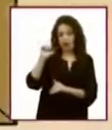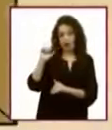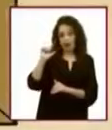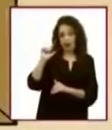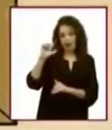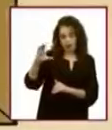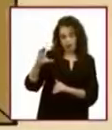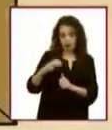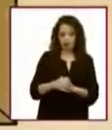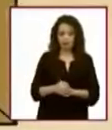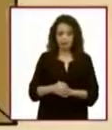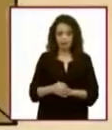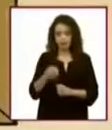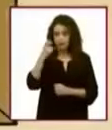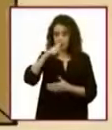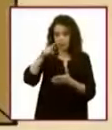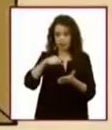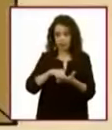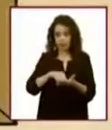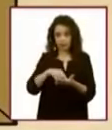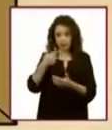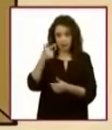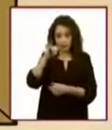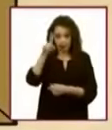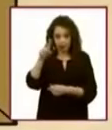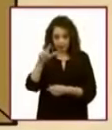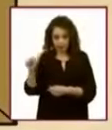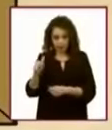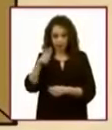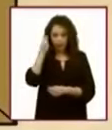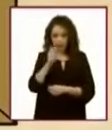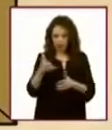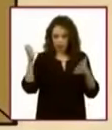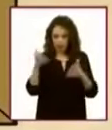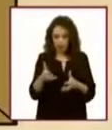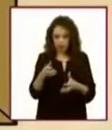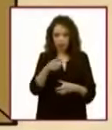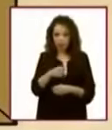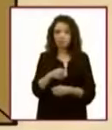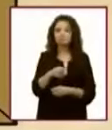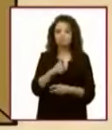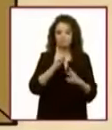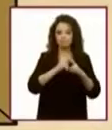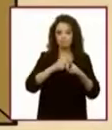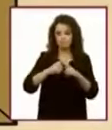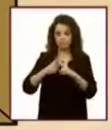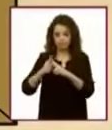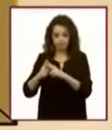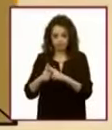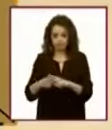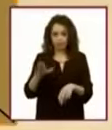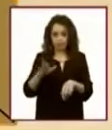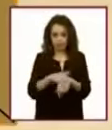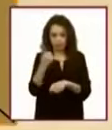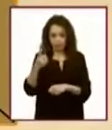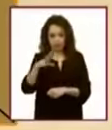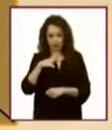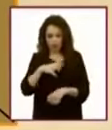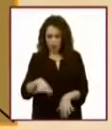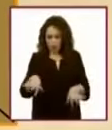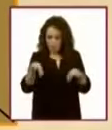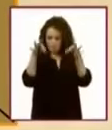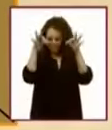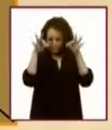demuestra los conocimientos egipcios de las técnicas de la agrimensura, pues esta exhibe una base casi